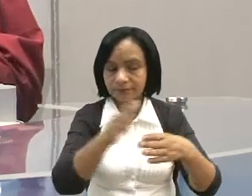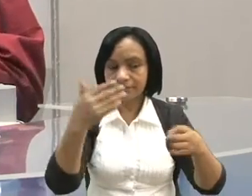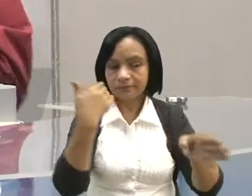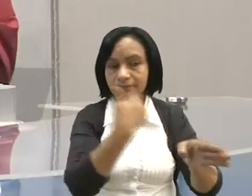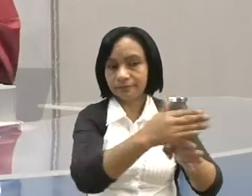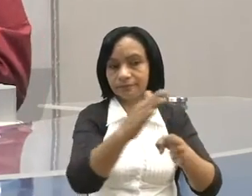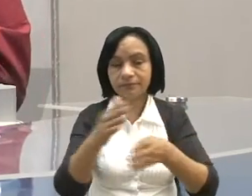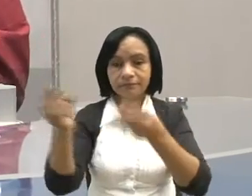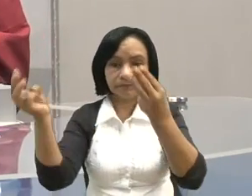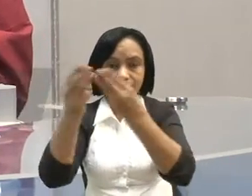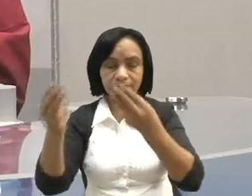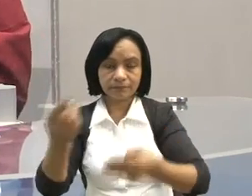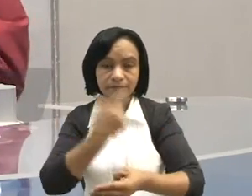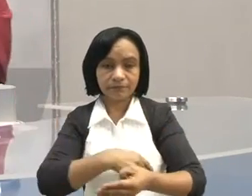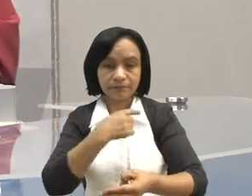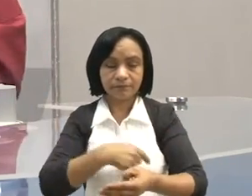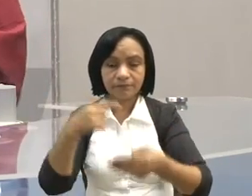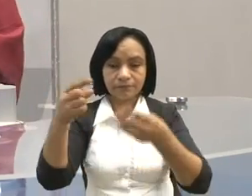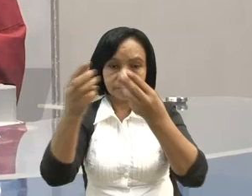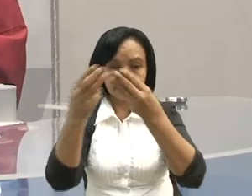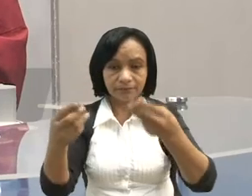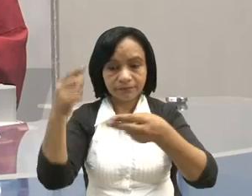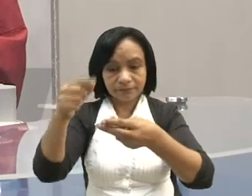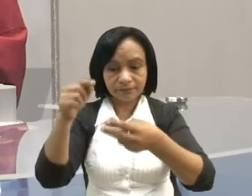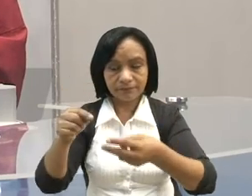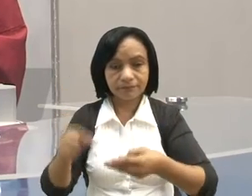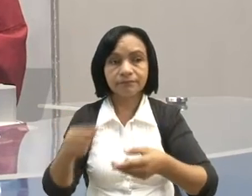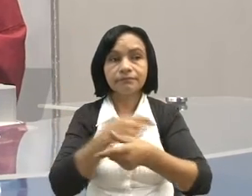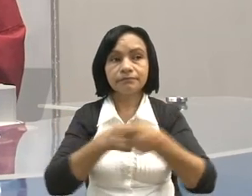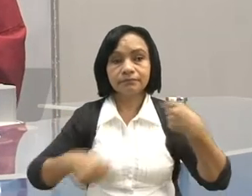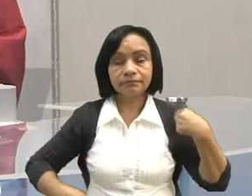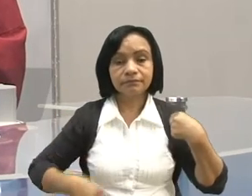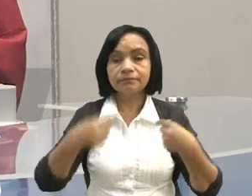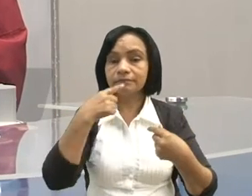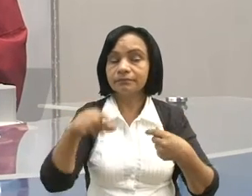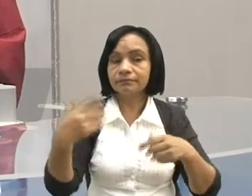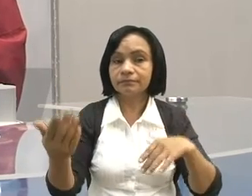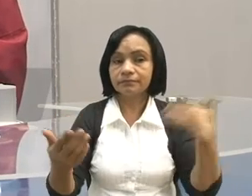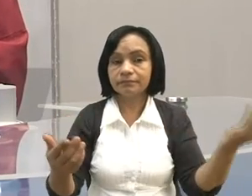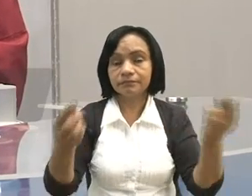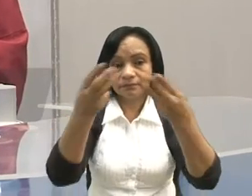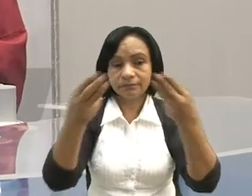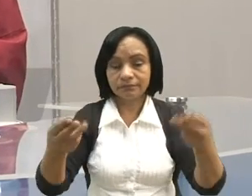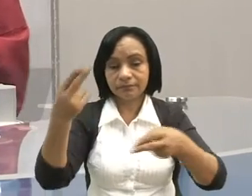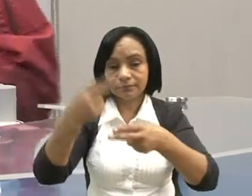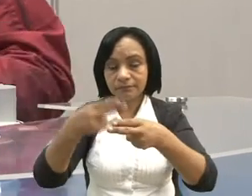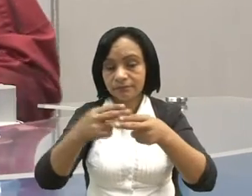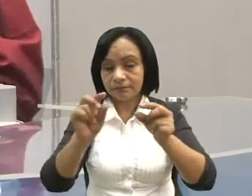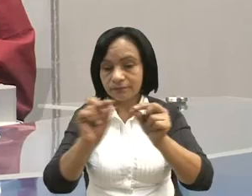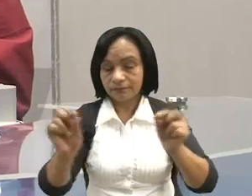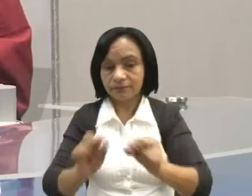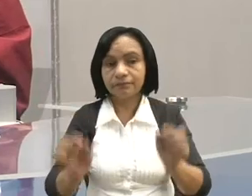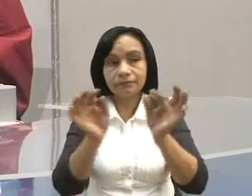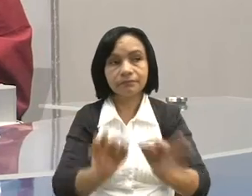los materiales, y determina la ley, y orientada por nuestro presidente, determina cuáles son esos materiales que un hombre ha pedido. Entonces creo